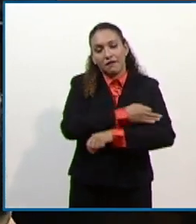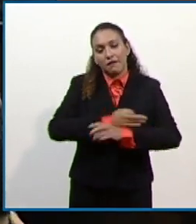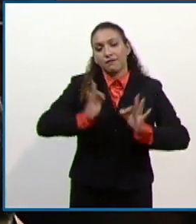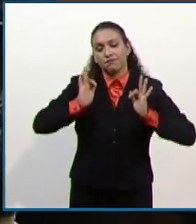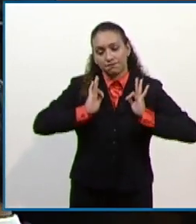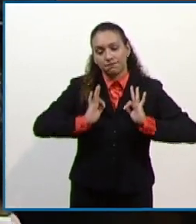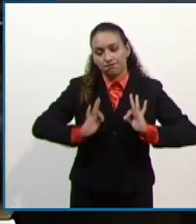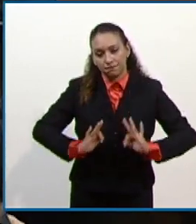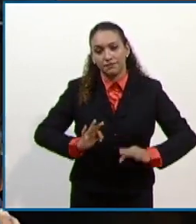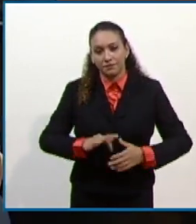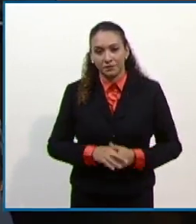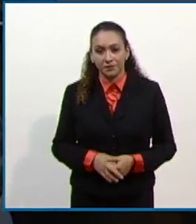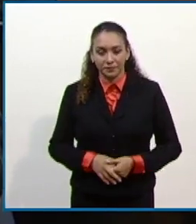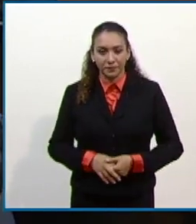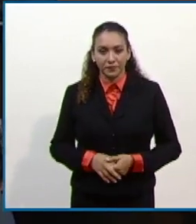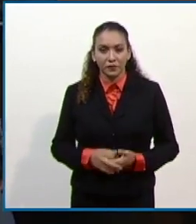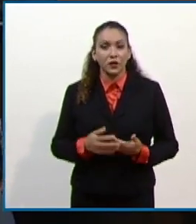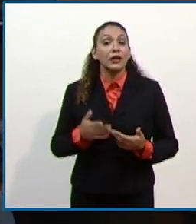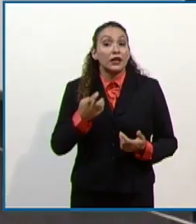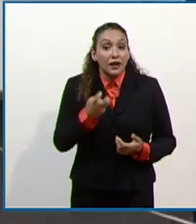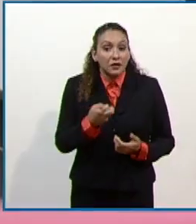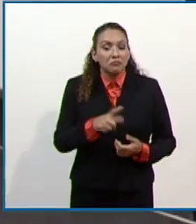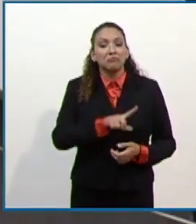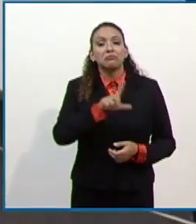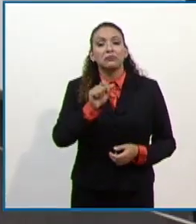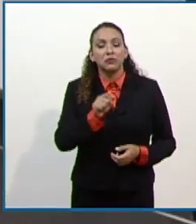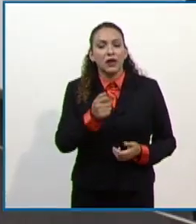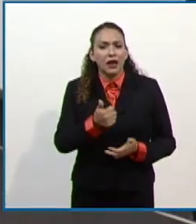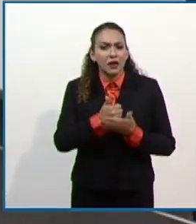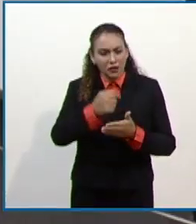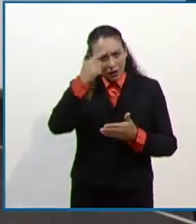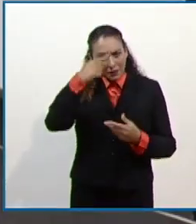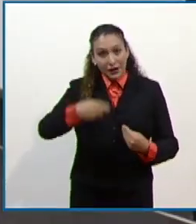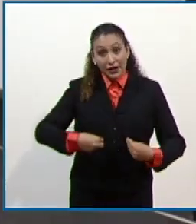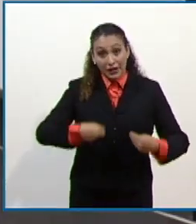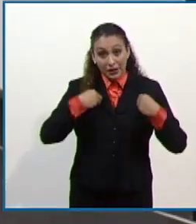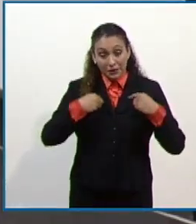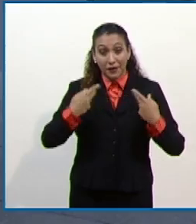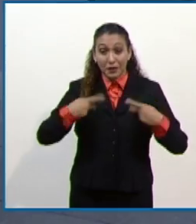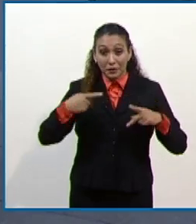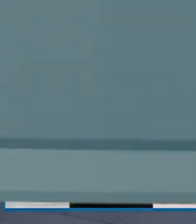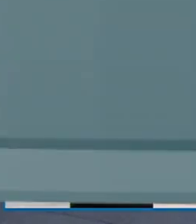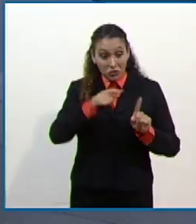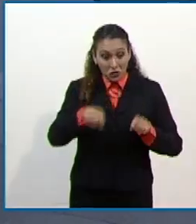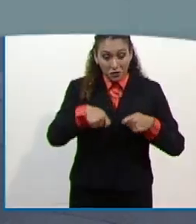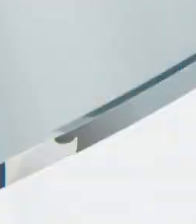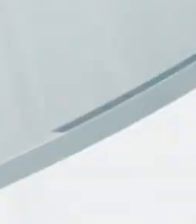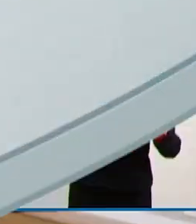del trabajador fallecido, pues con ello se mejora el nivel de vida de los ascendientes.